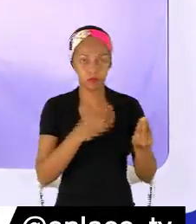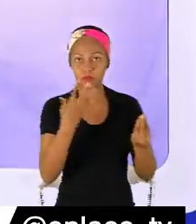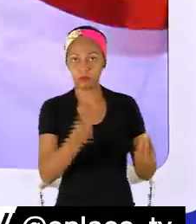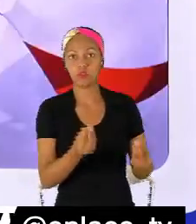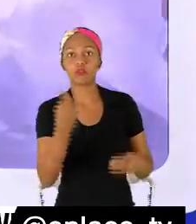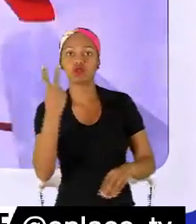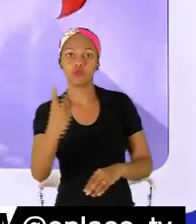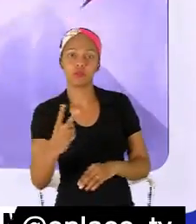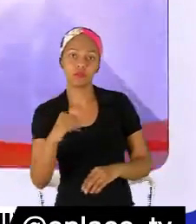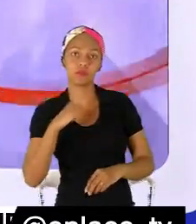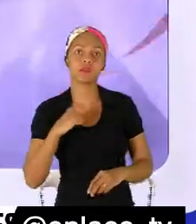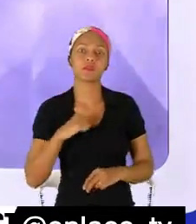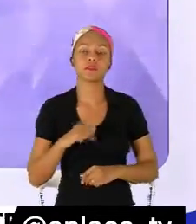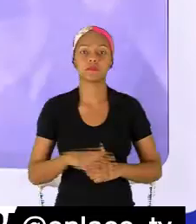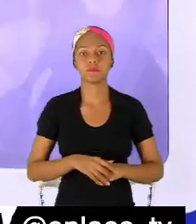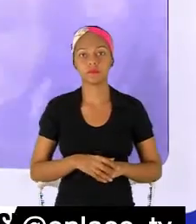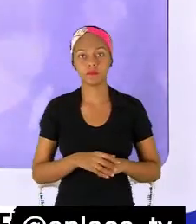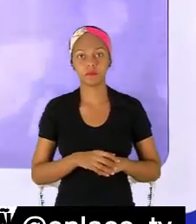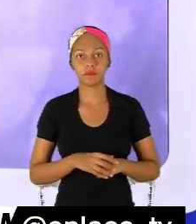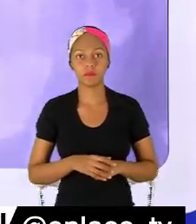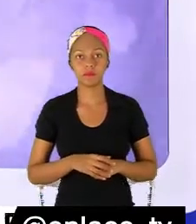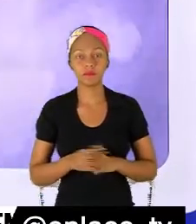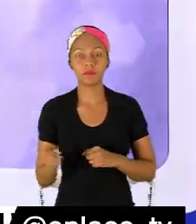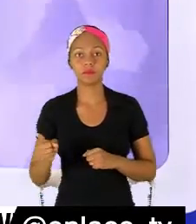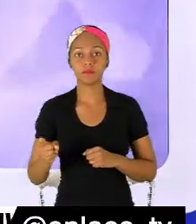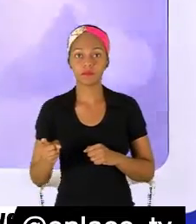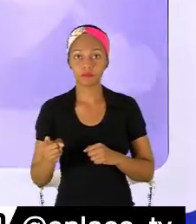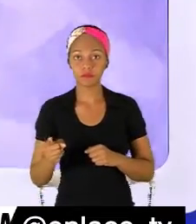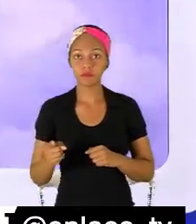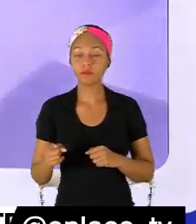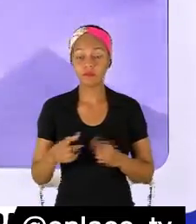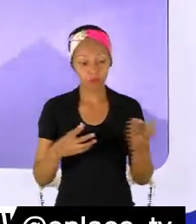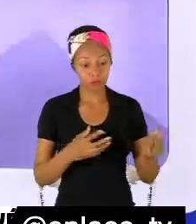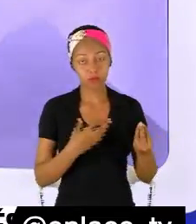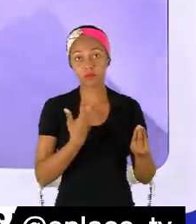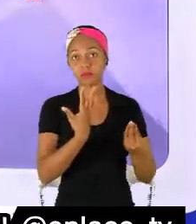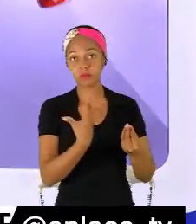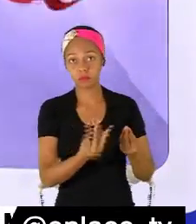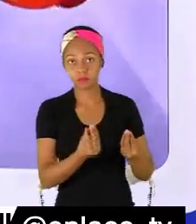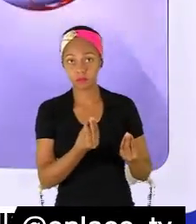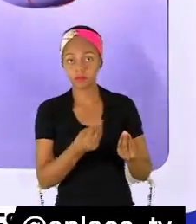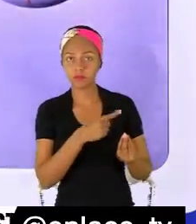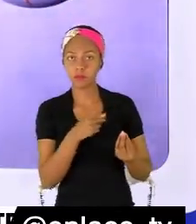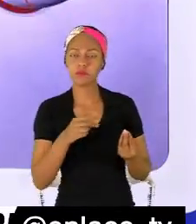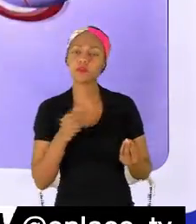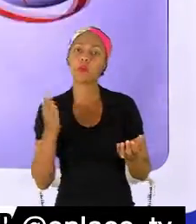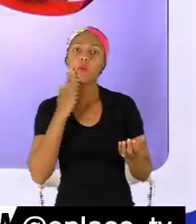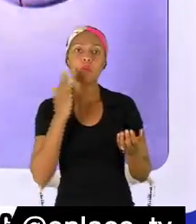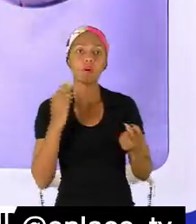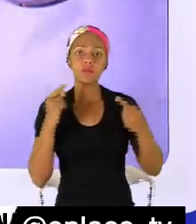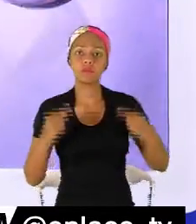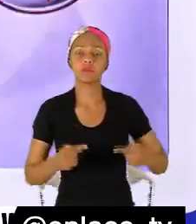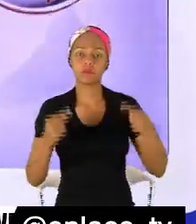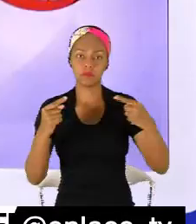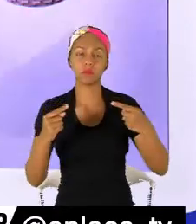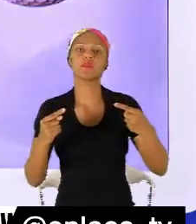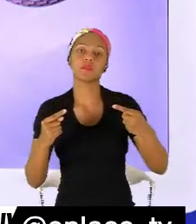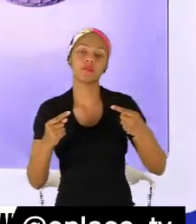y Real Barranca Bermeja, Alianza Real. Esos equipos participarán, o mejor, sus fechas se jugarán en el mes de